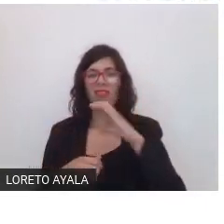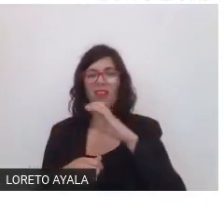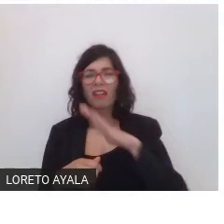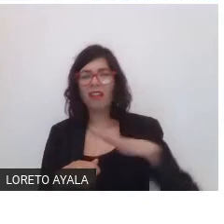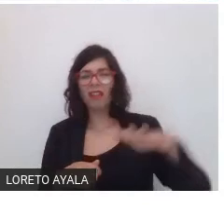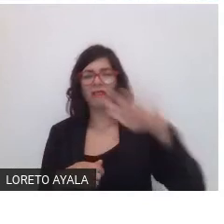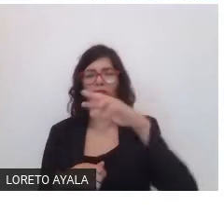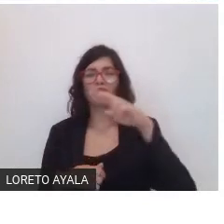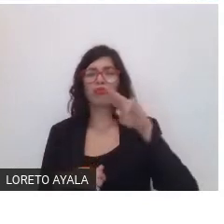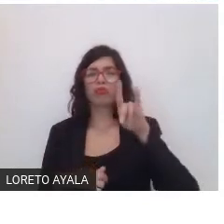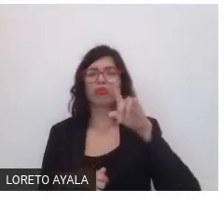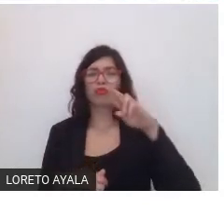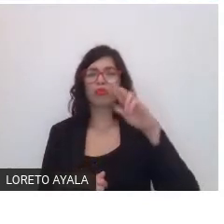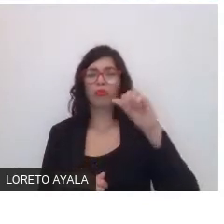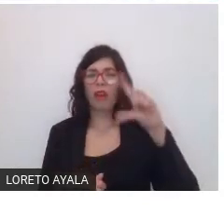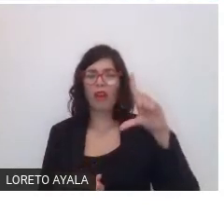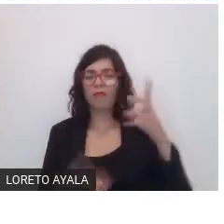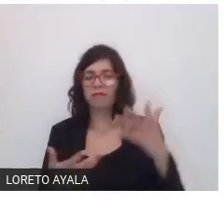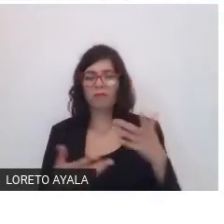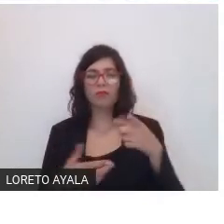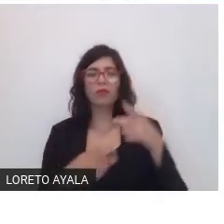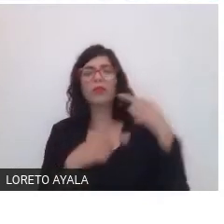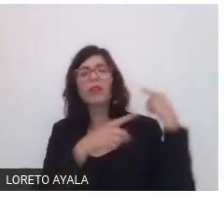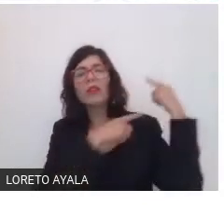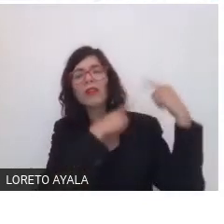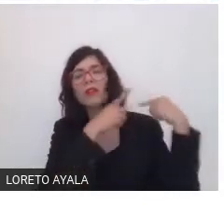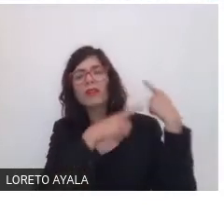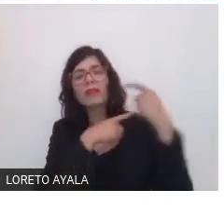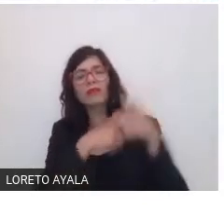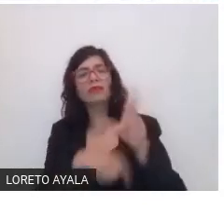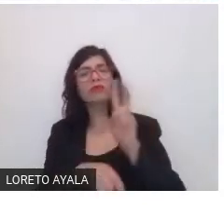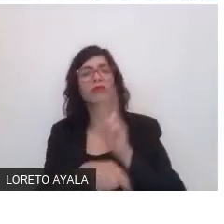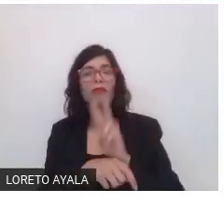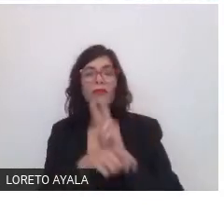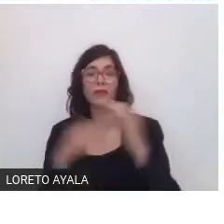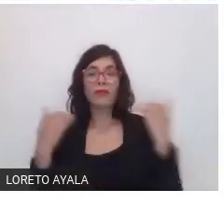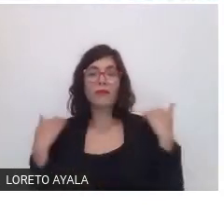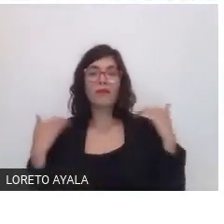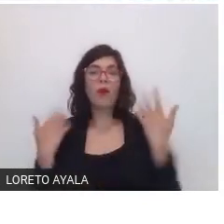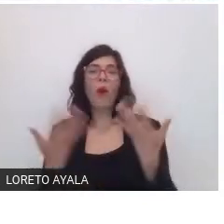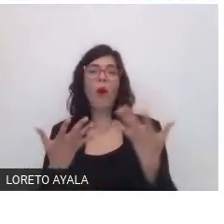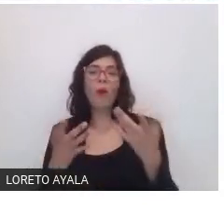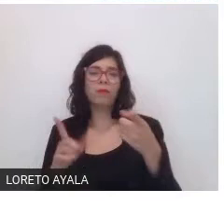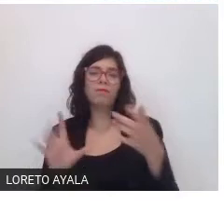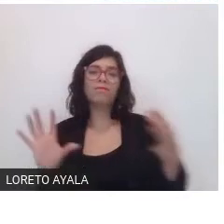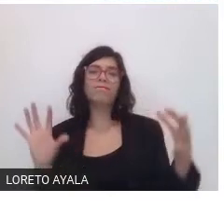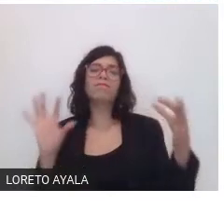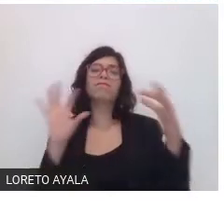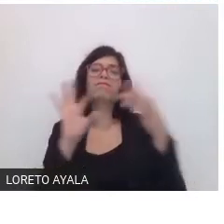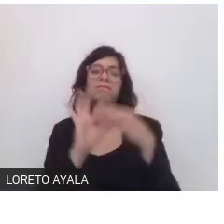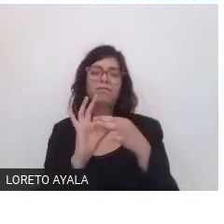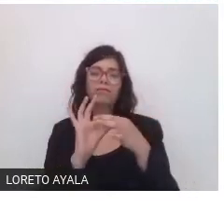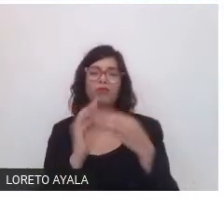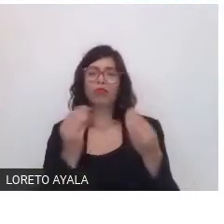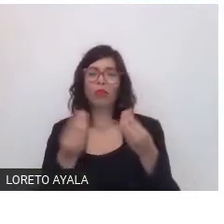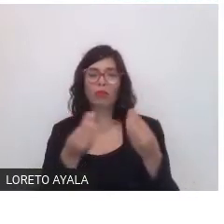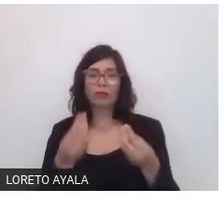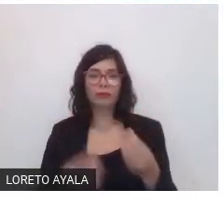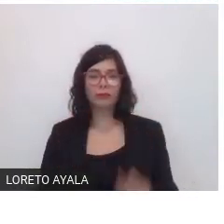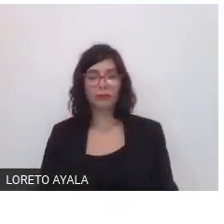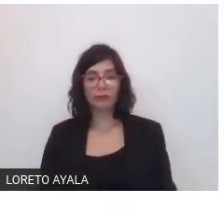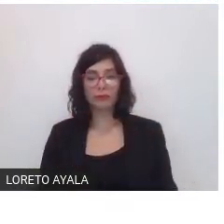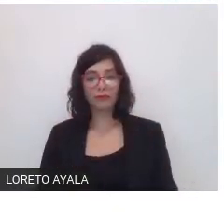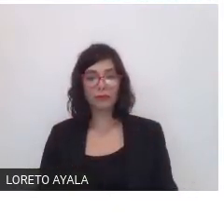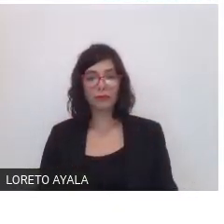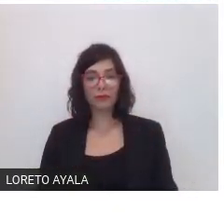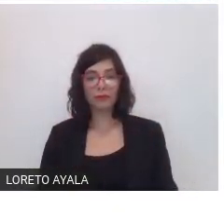poco cuál ha sido su trayectoria como profesor de educación física y de qué manera se vincula la ruralidad en ese aspecto.